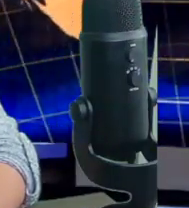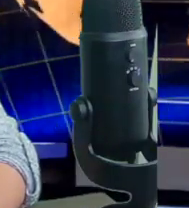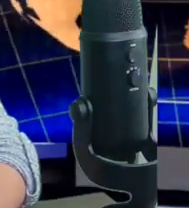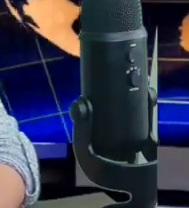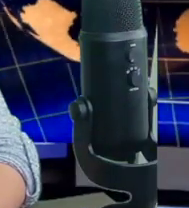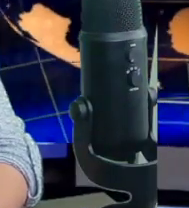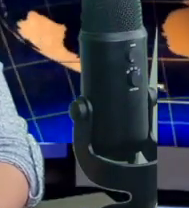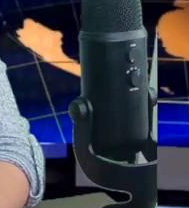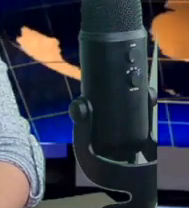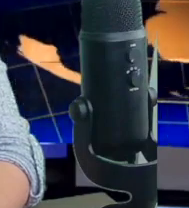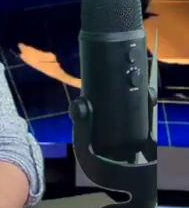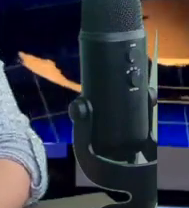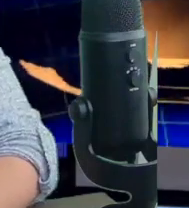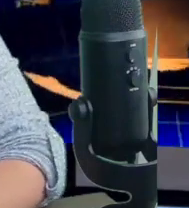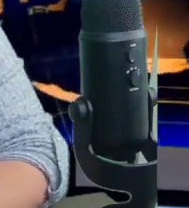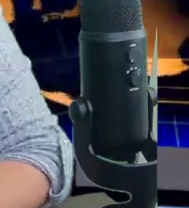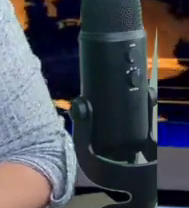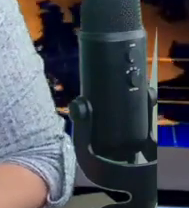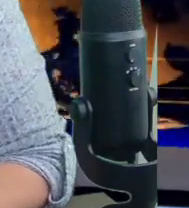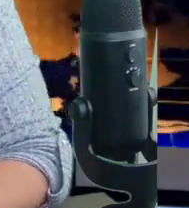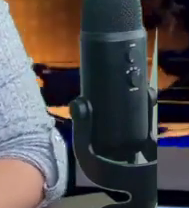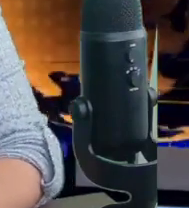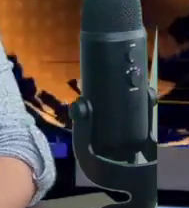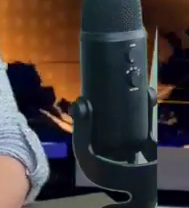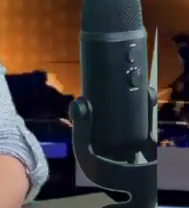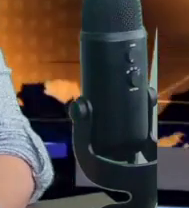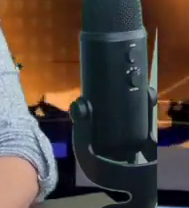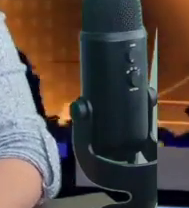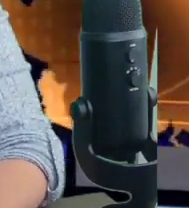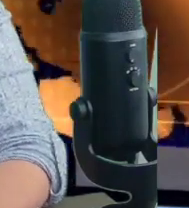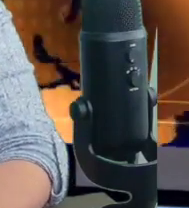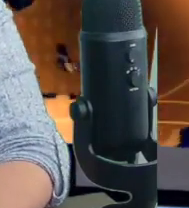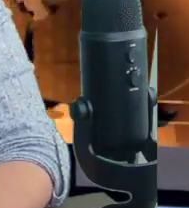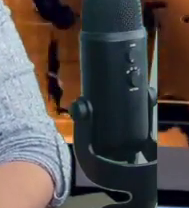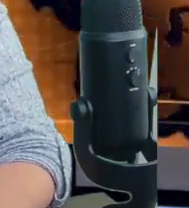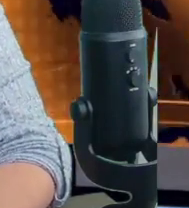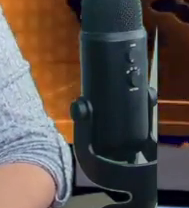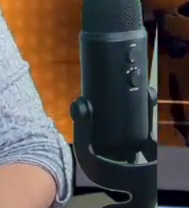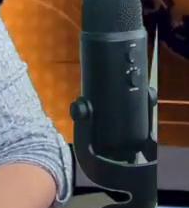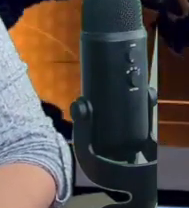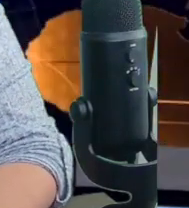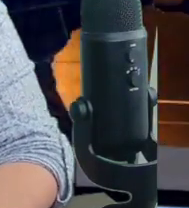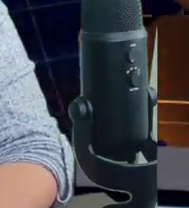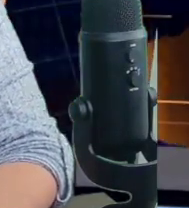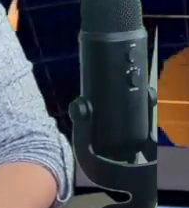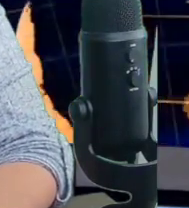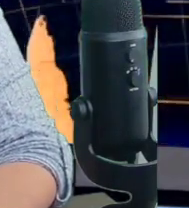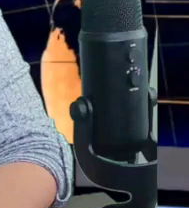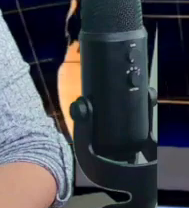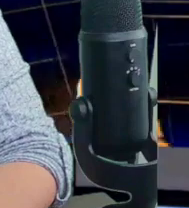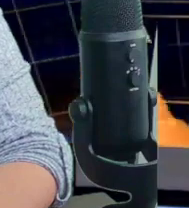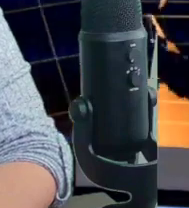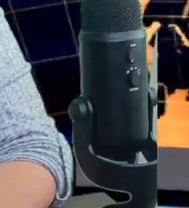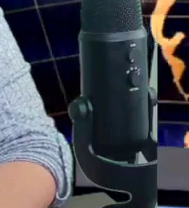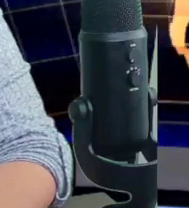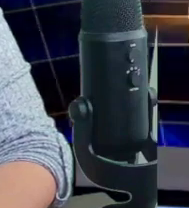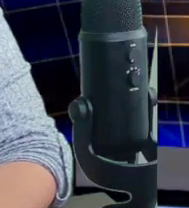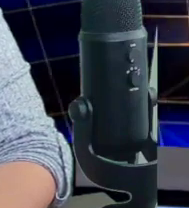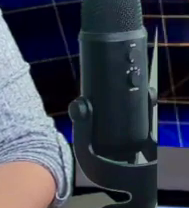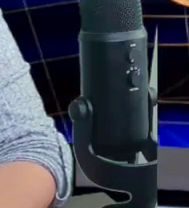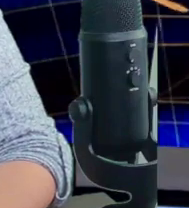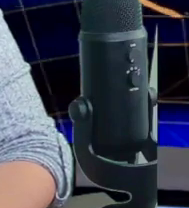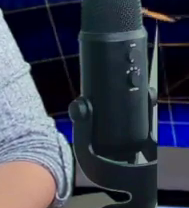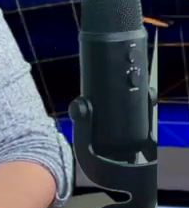en nuestro país. Vamos entrando con este tema y es que fíjense cómo están las cosas. En plena conferencia, el presidente